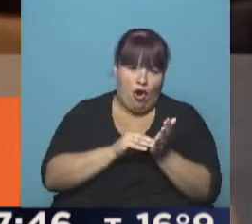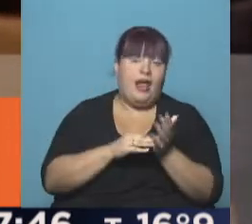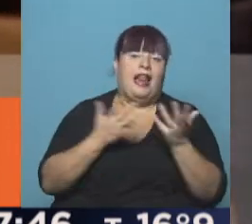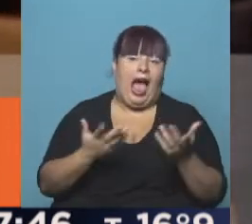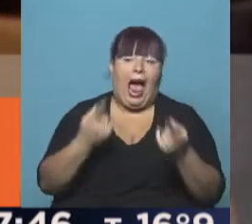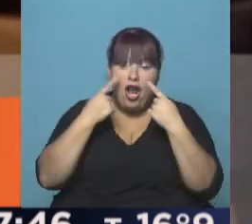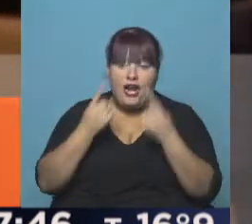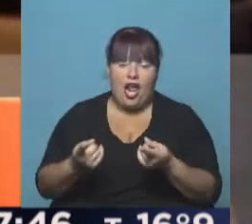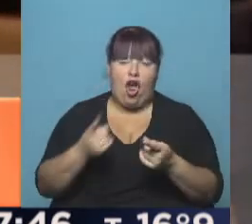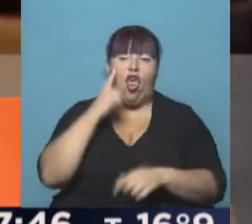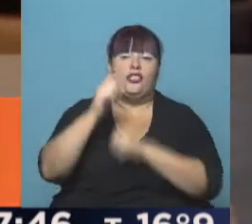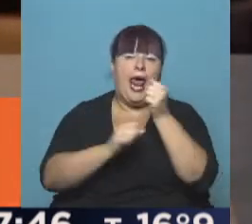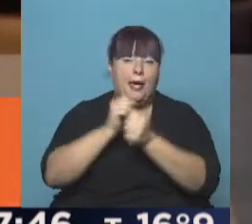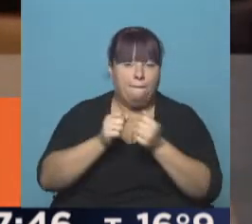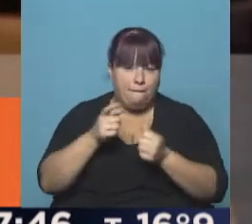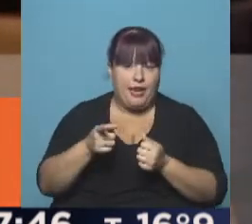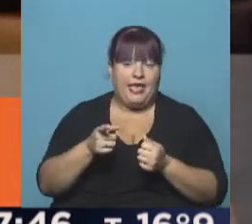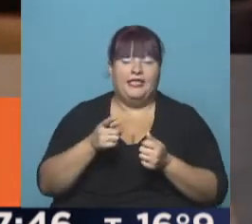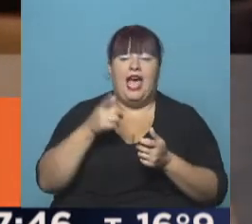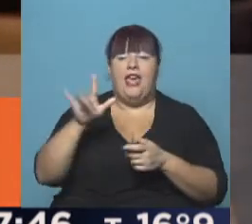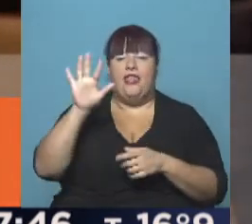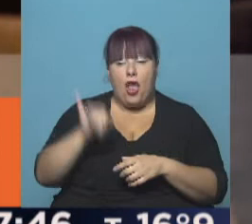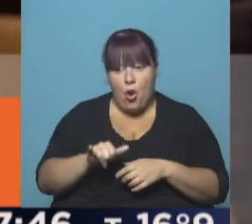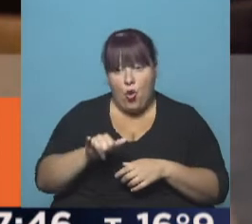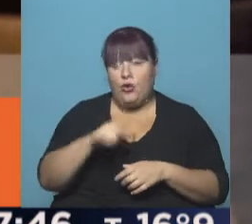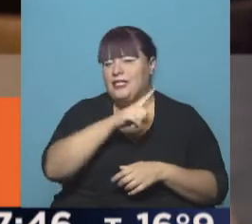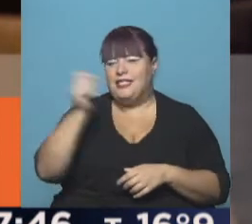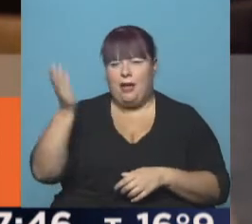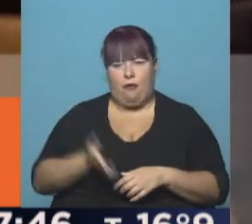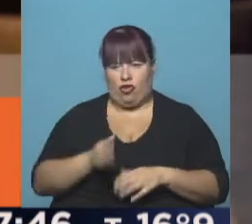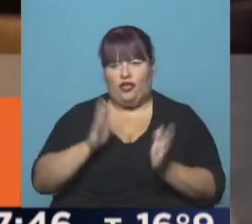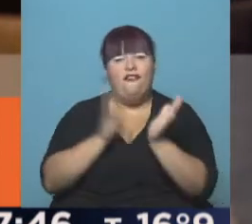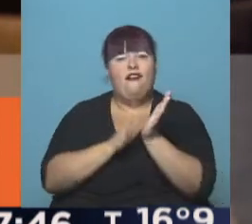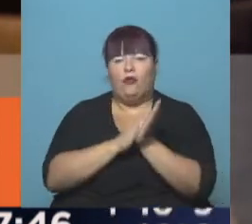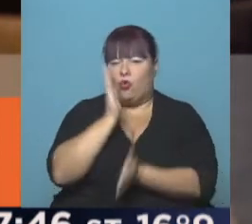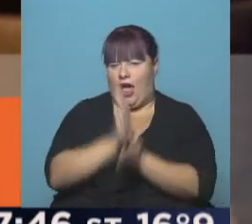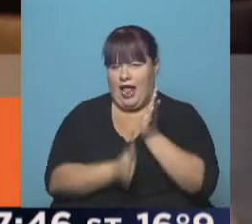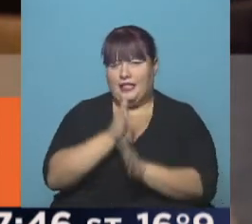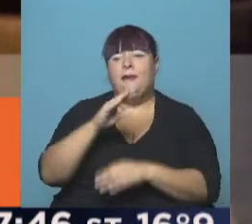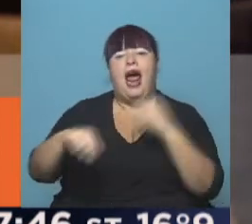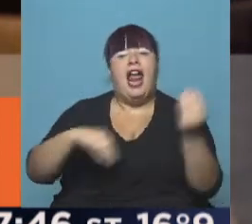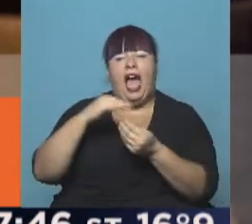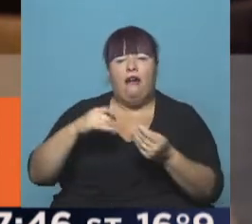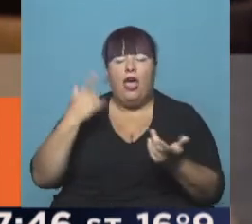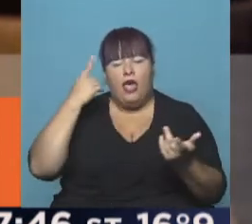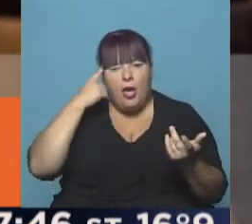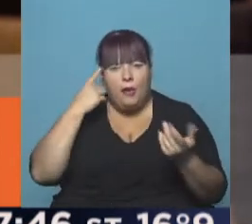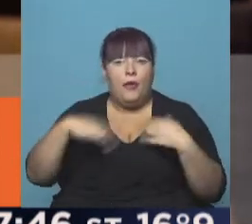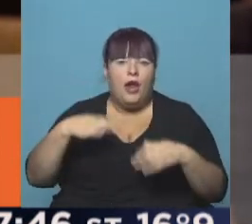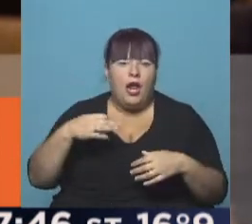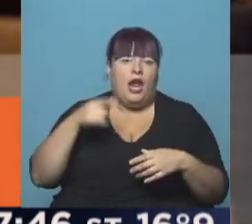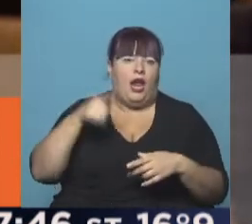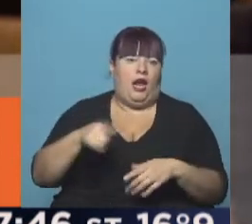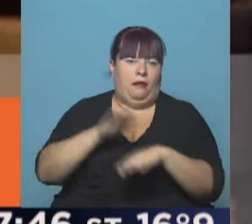el reconocimiento hacia las empresas prestadoras de la energía del 100% de la facturación para que a las familias no tengan que tener